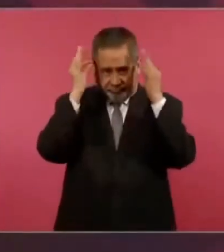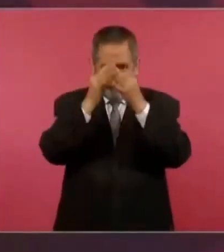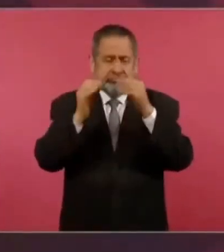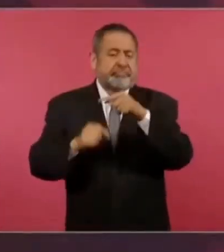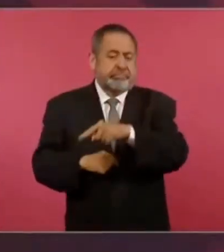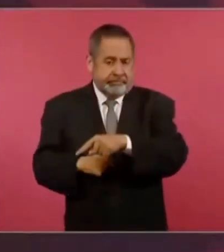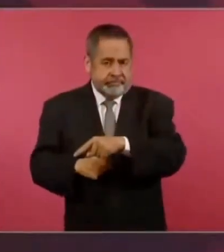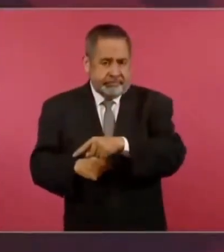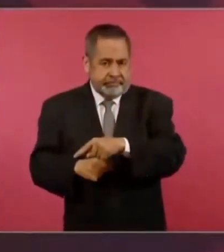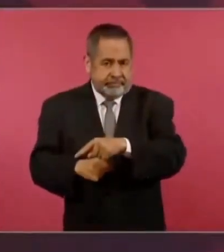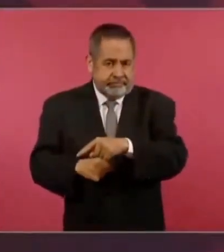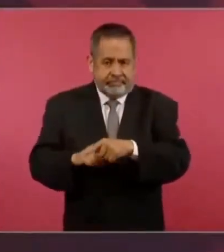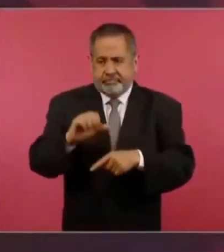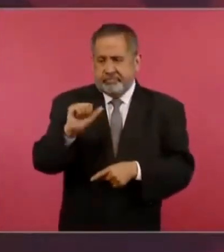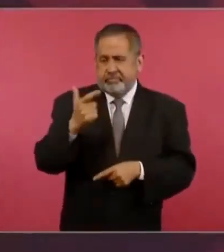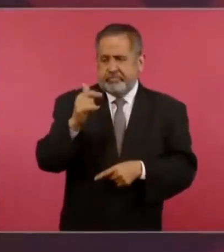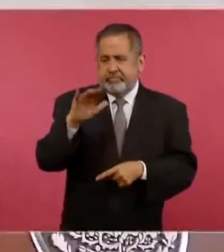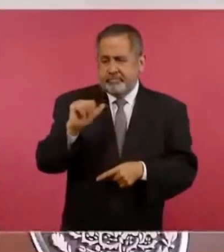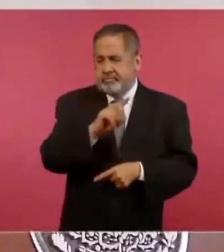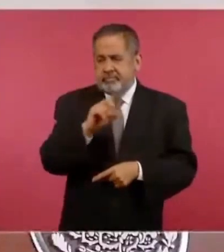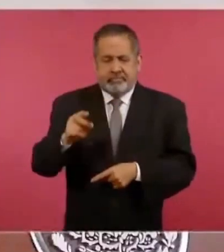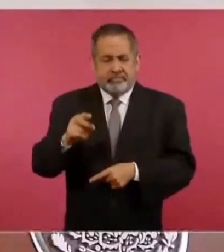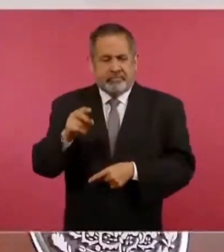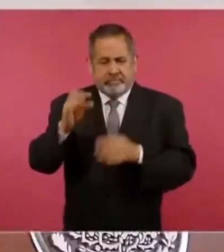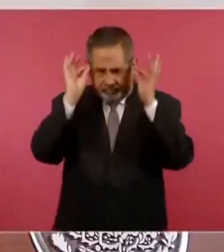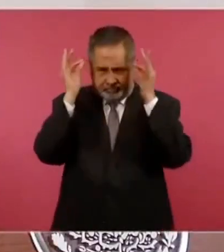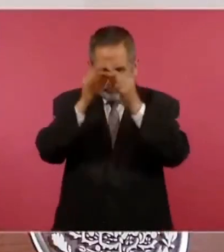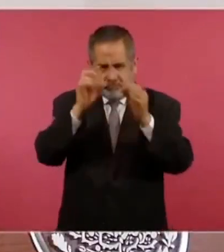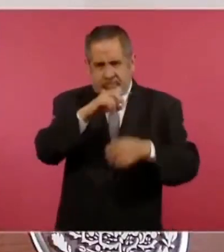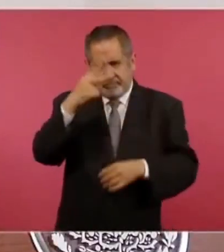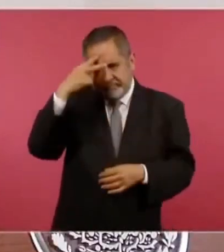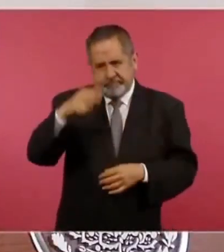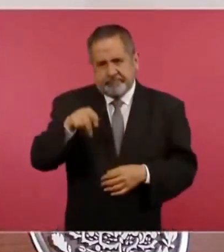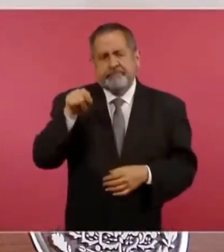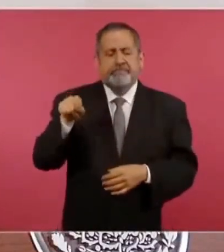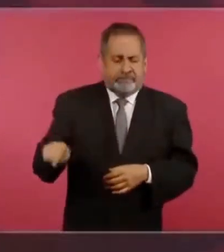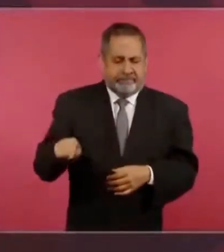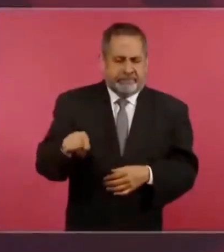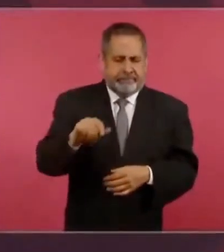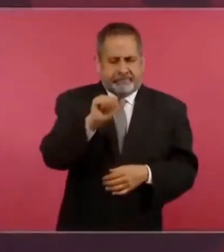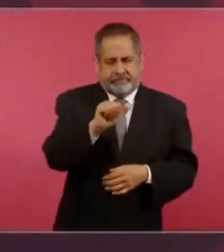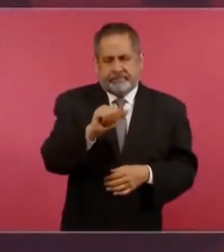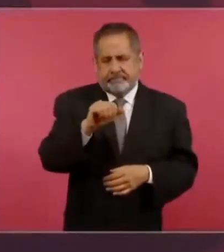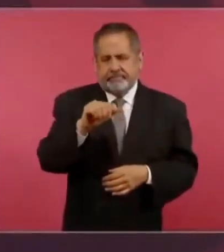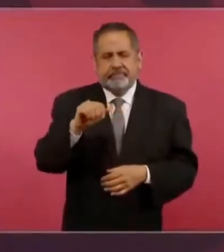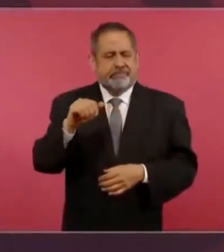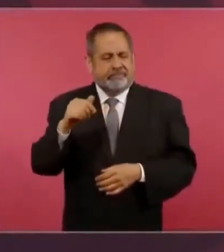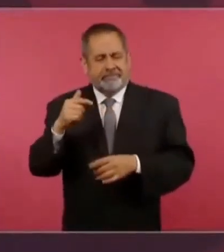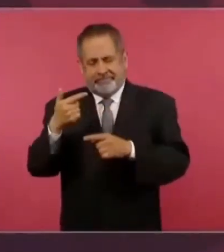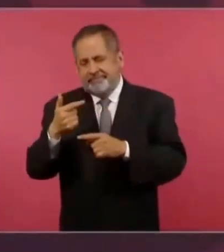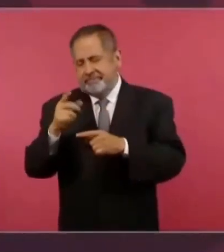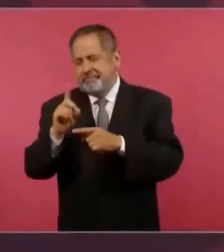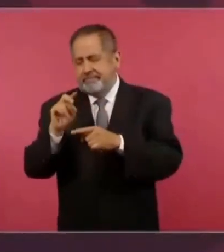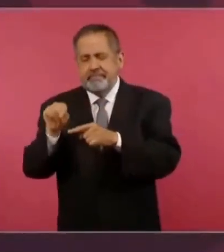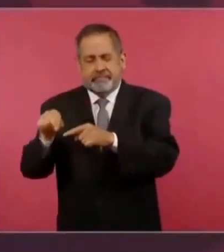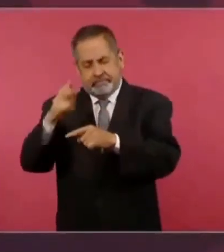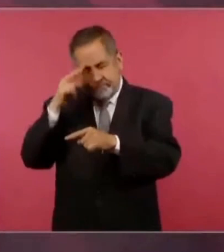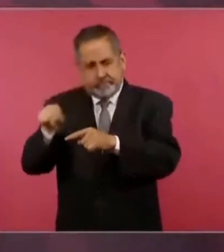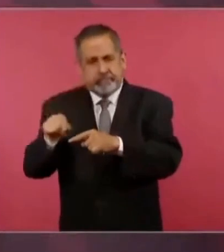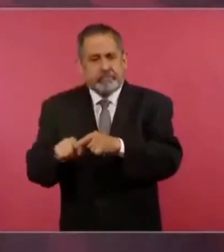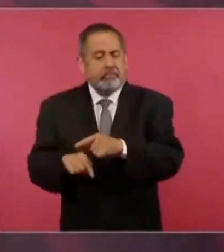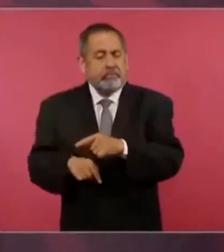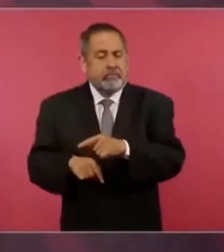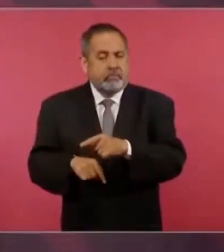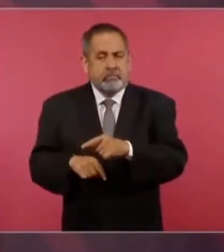de la Agencia de Aduanas de México. Va a estar en Nuevo Laredo. Se están construyendo,